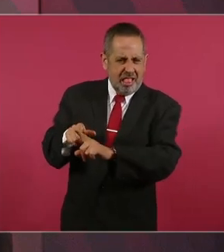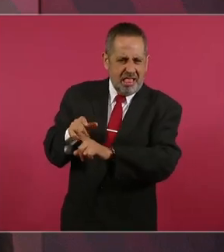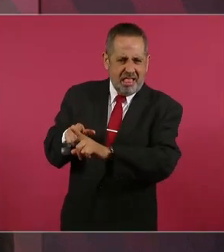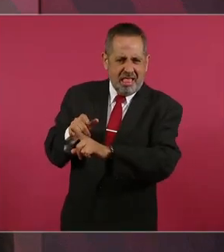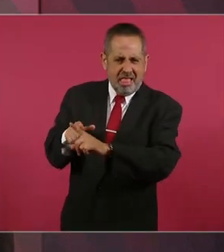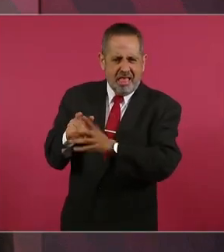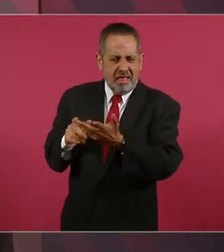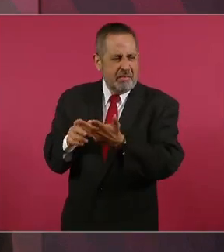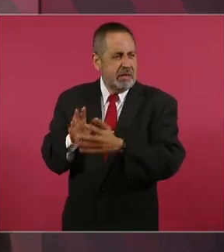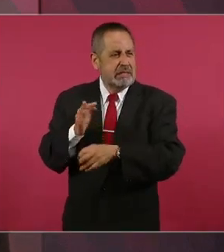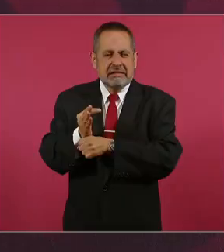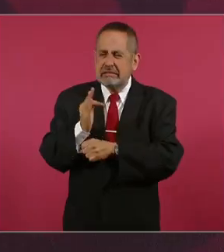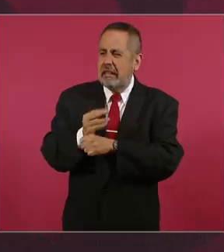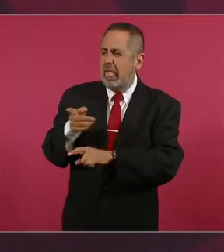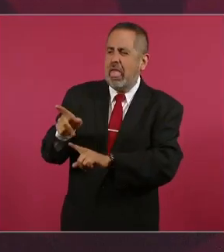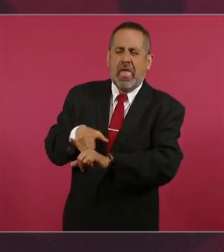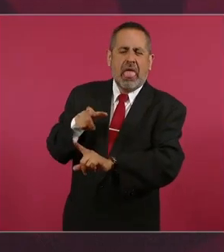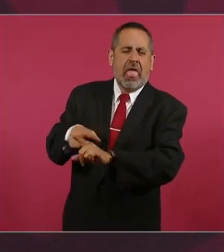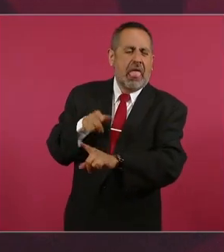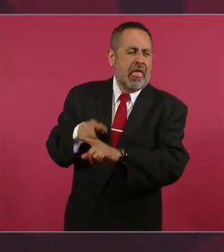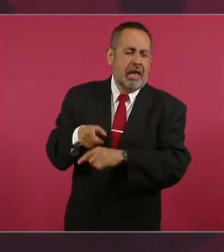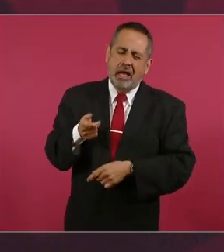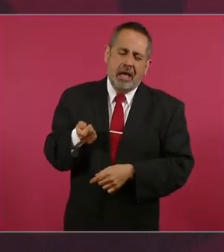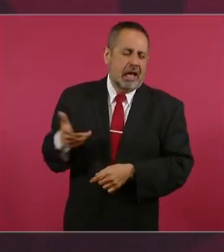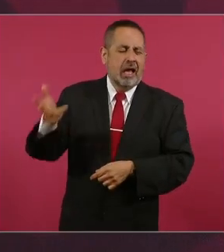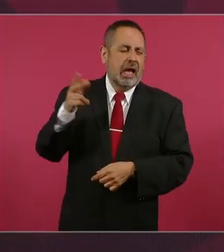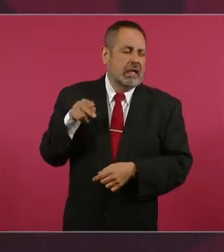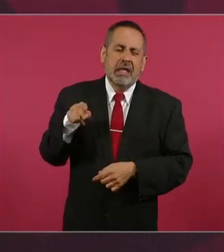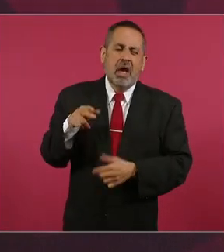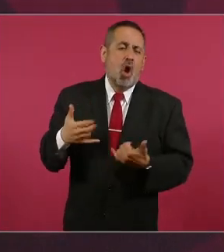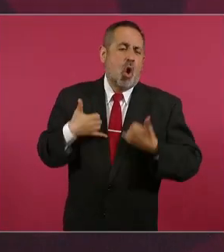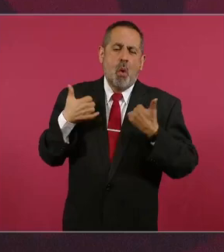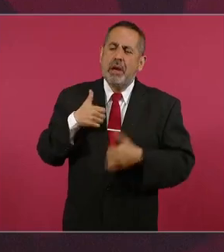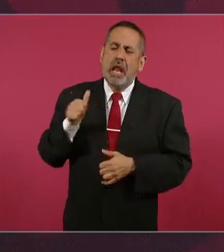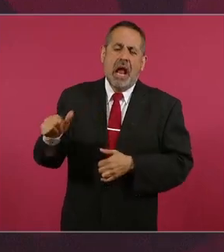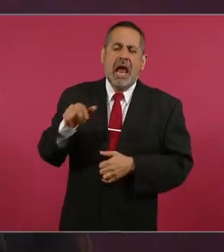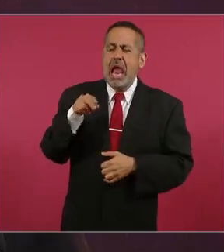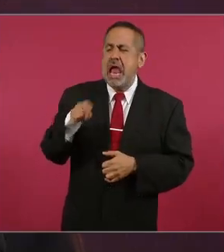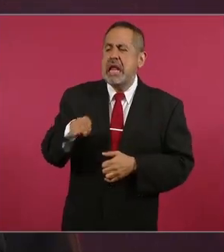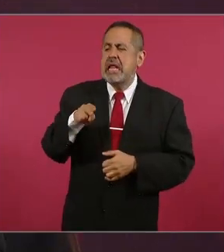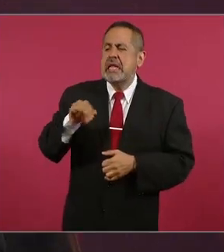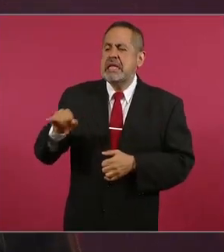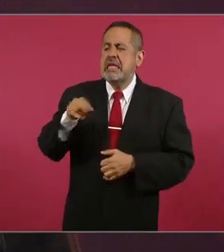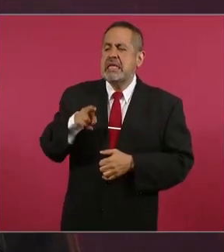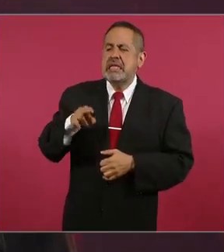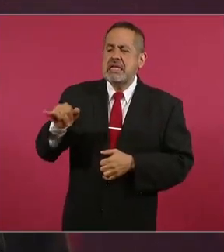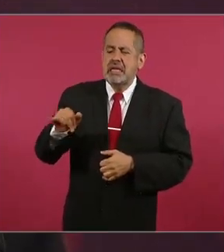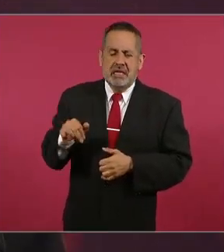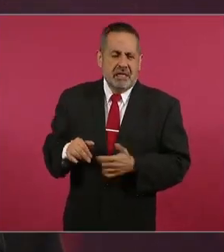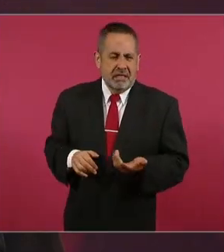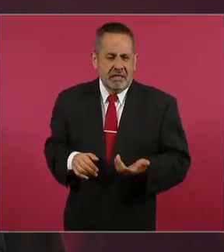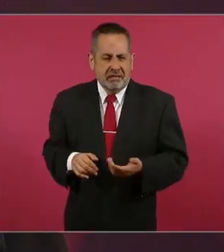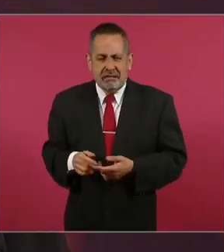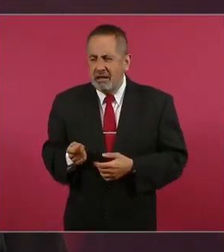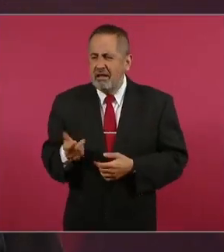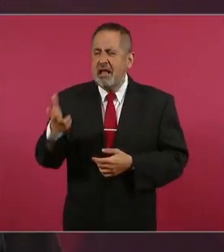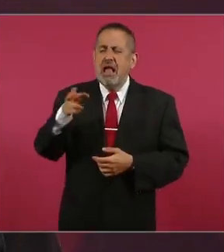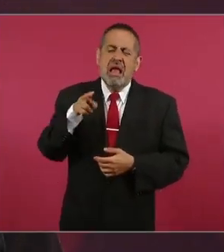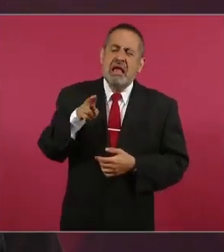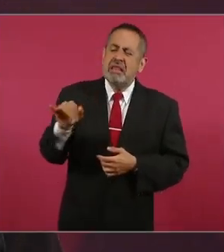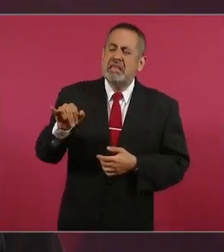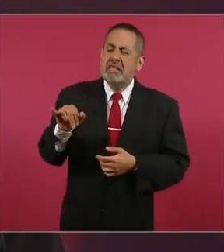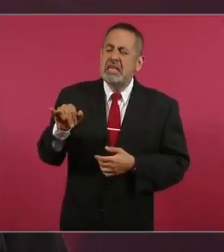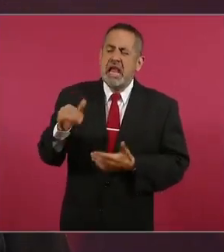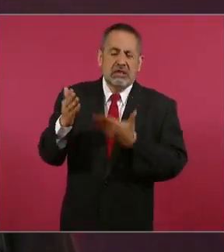si fuese un chiste, de manera despectiva, tratar a los jóvenes, son ninis,